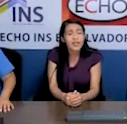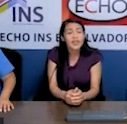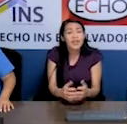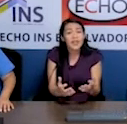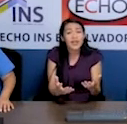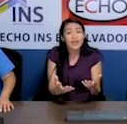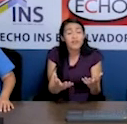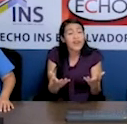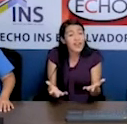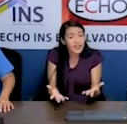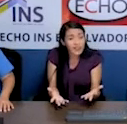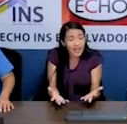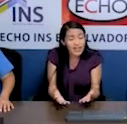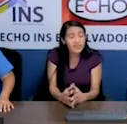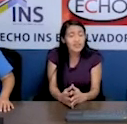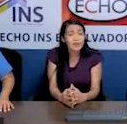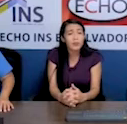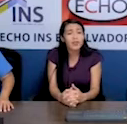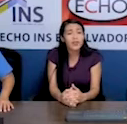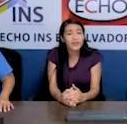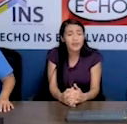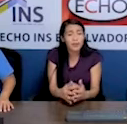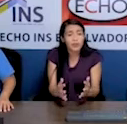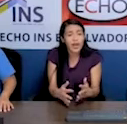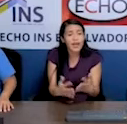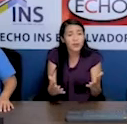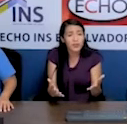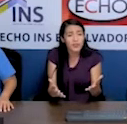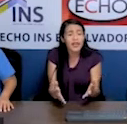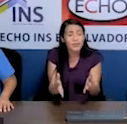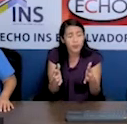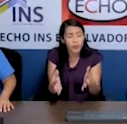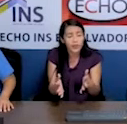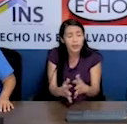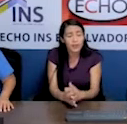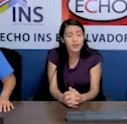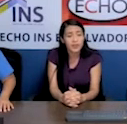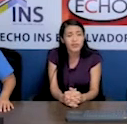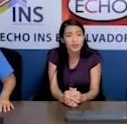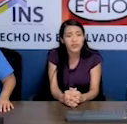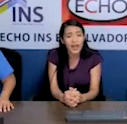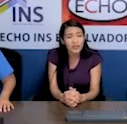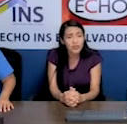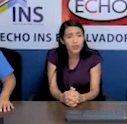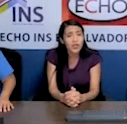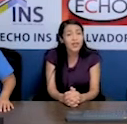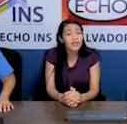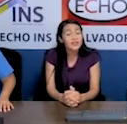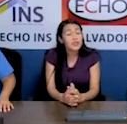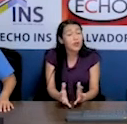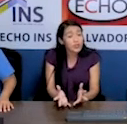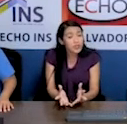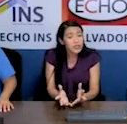QT, fallas renales que se pueden debutar, agudizar por la precipitación de